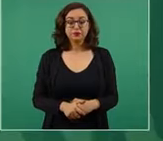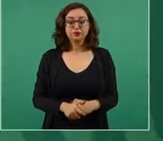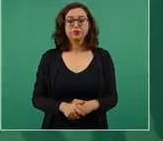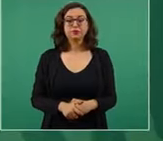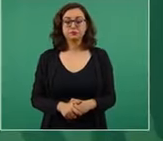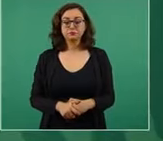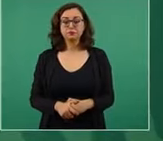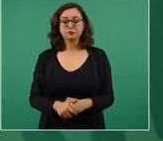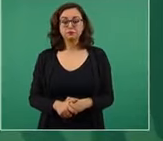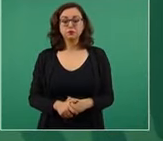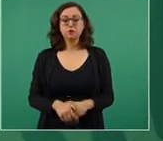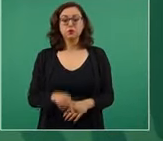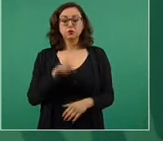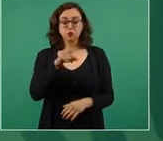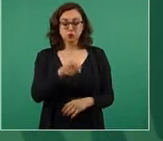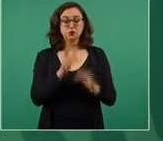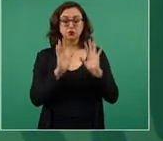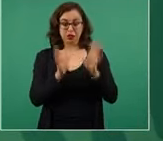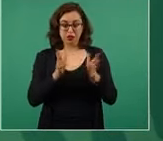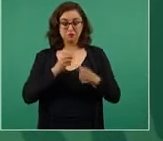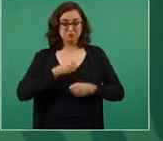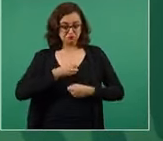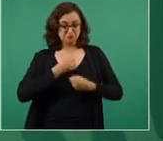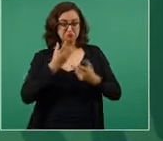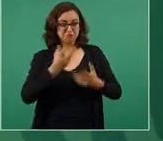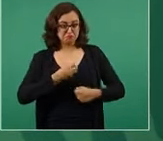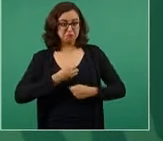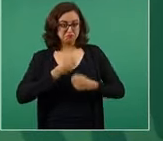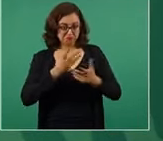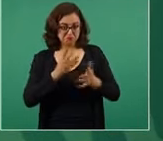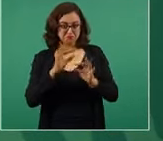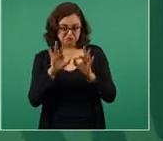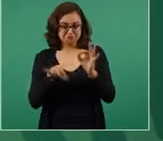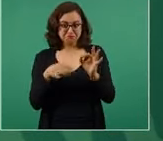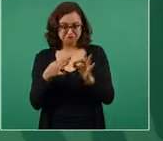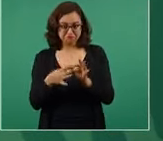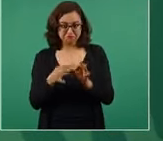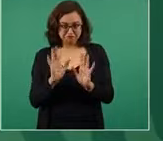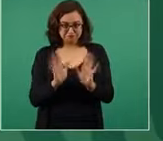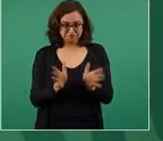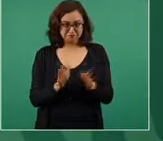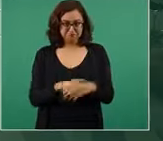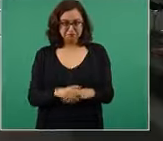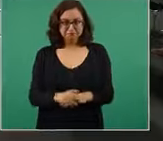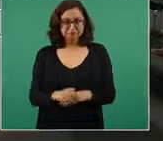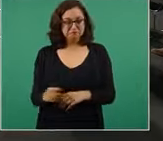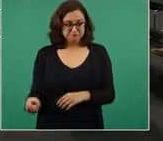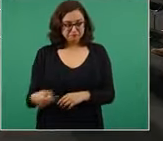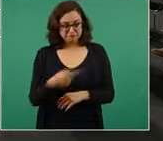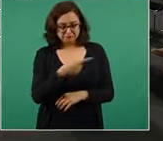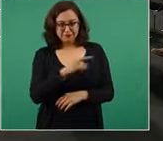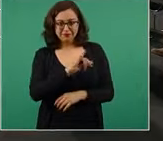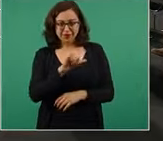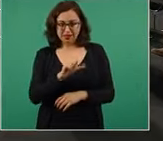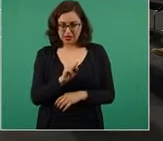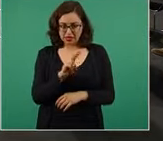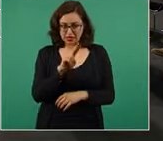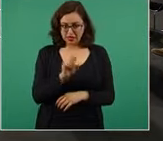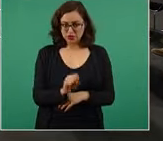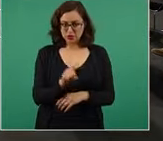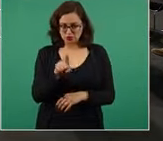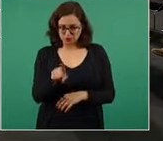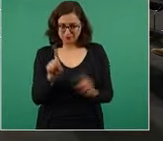tu exposición con Jesús para que las autoridades